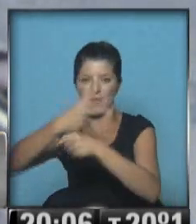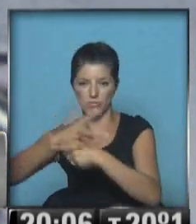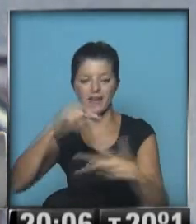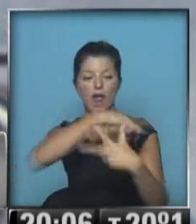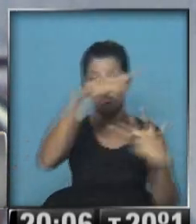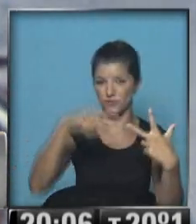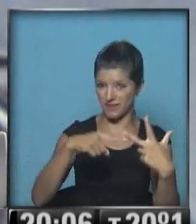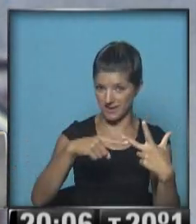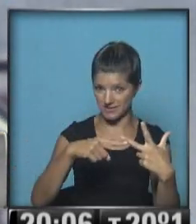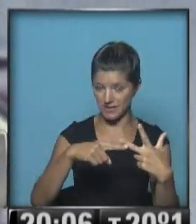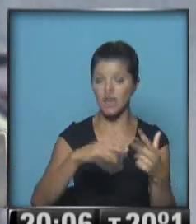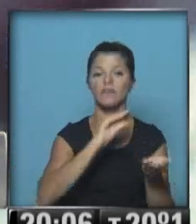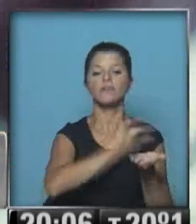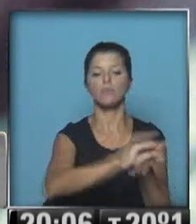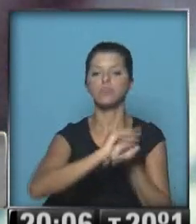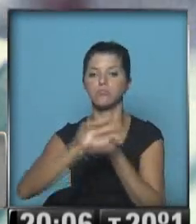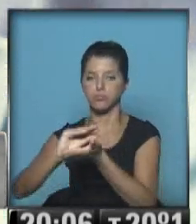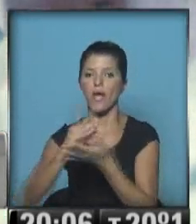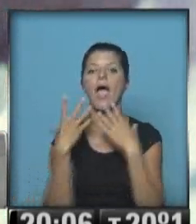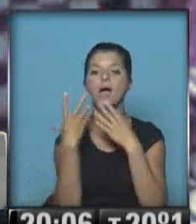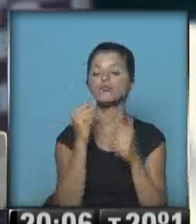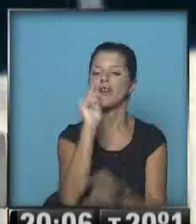tres niveles reciben subsidios del